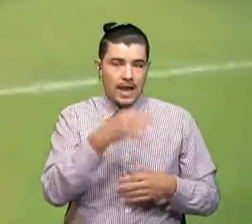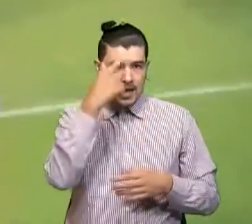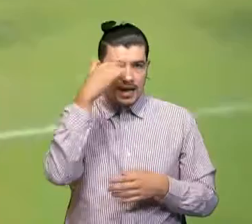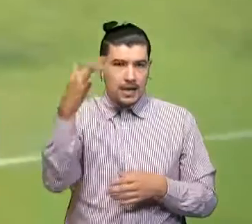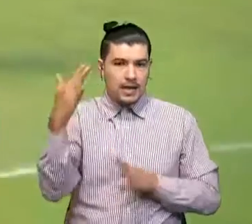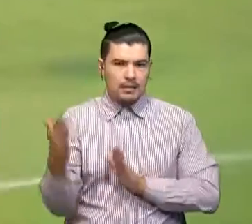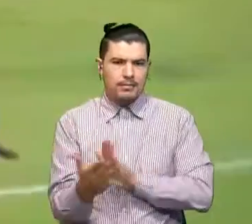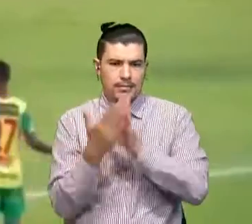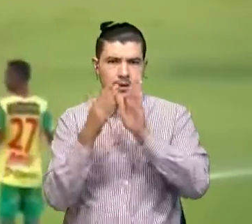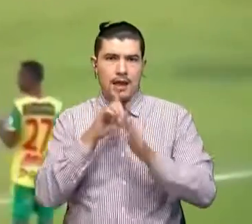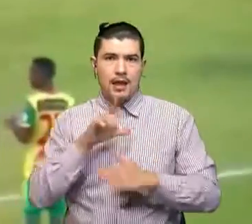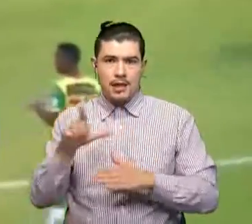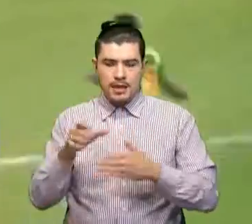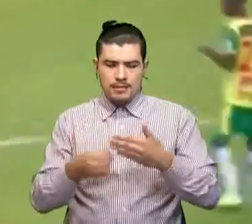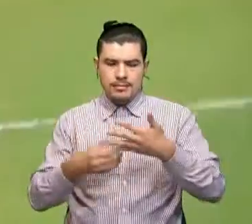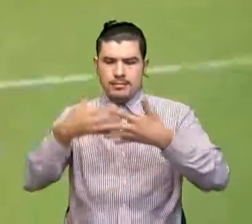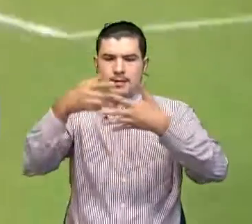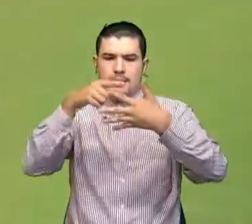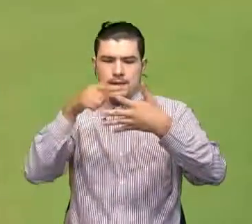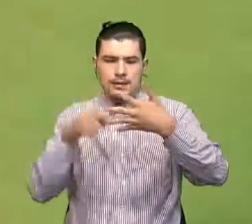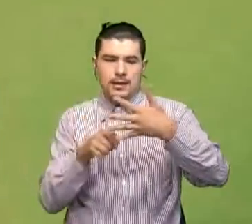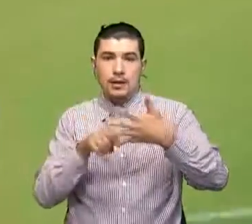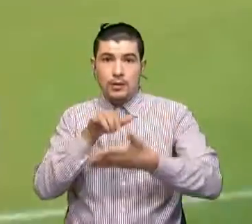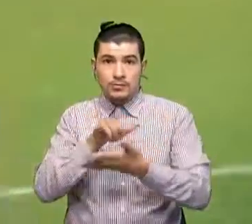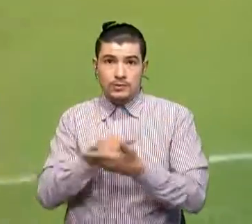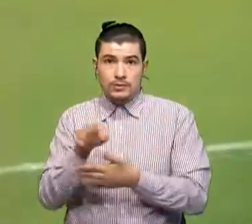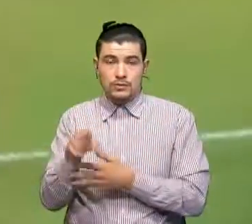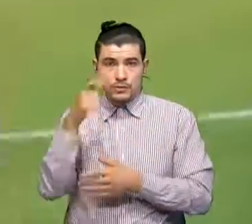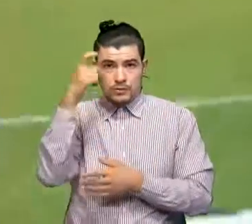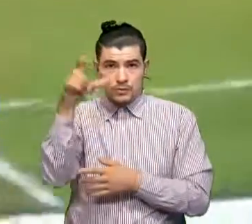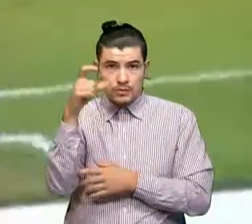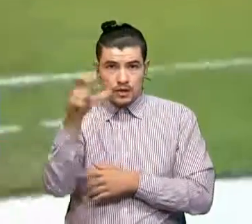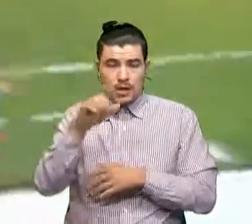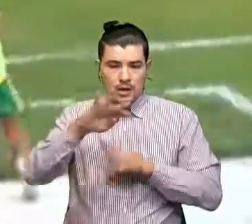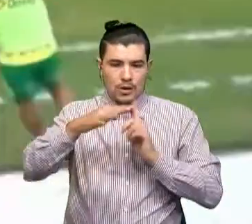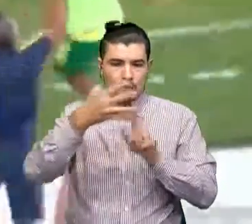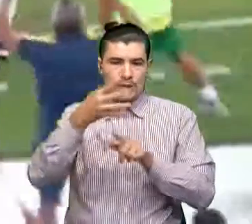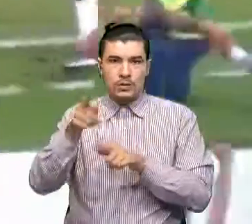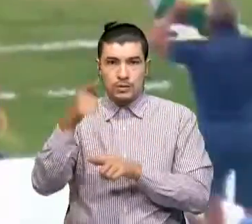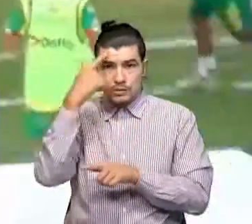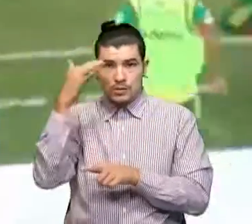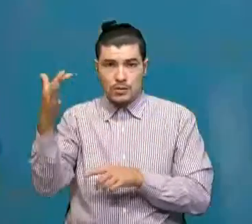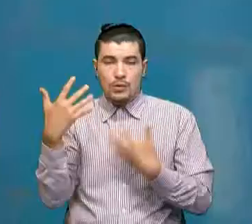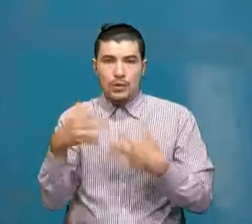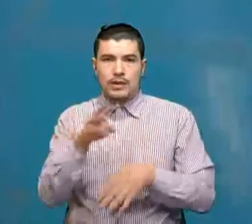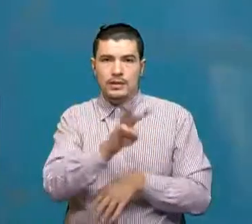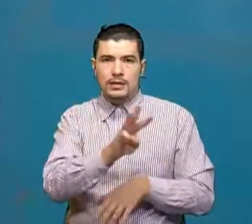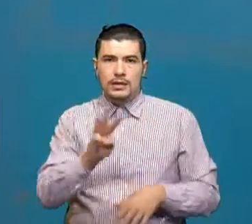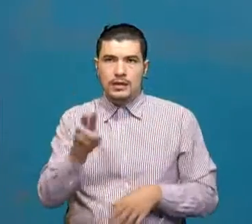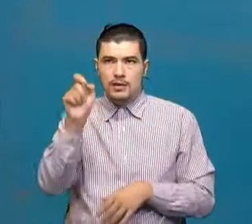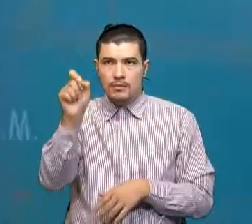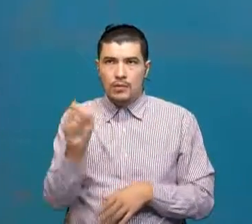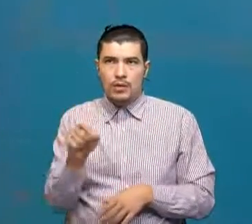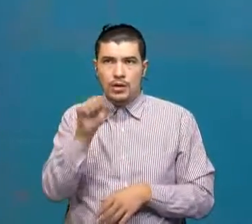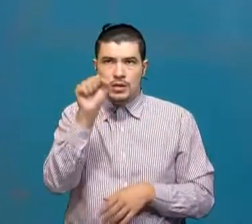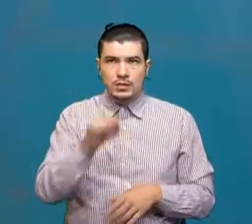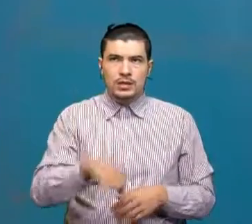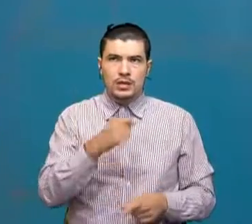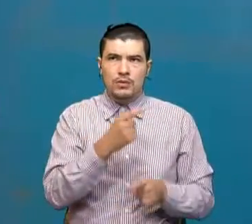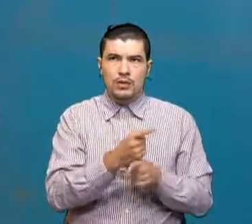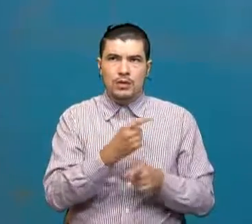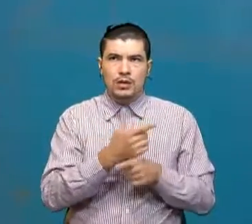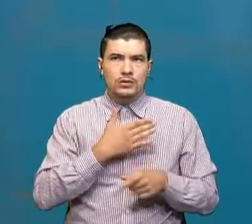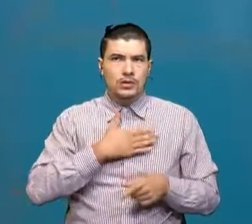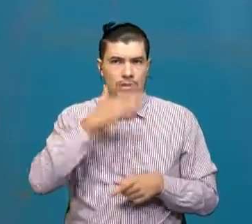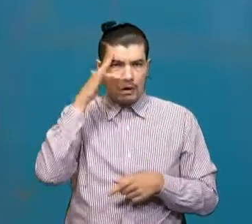viene repuntando en la tabla de posiciones. Los heroicos son cuartos del certamen con 33 puntos. Sí, van a ser prácticamente, creería